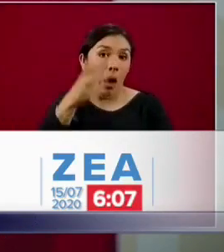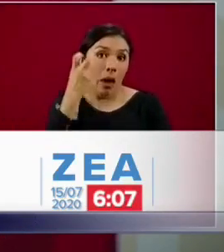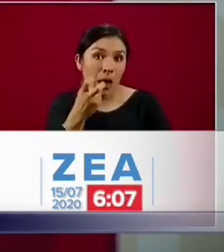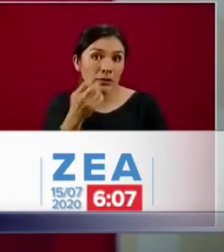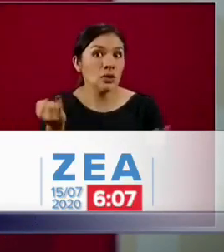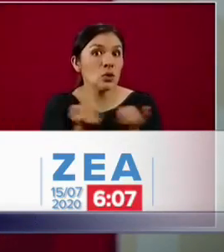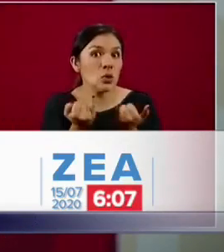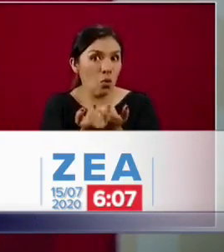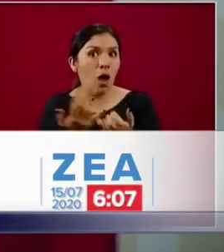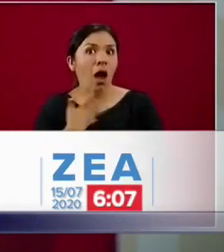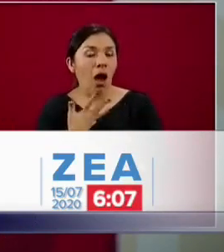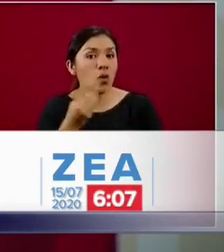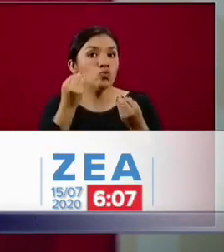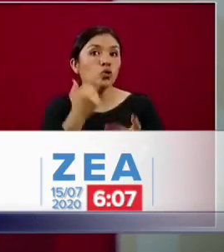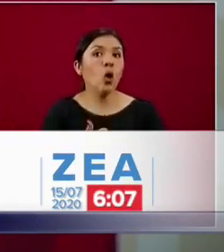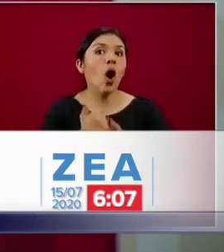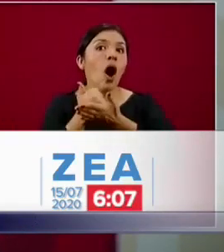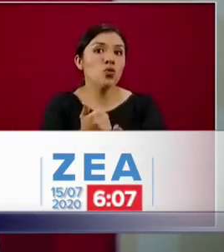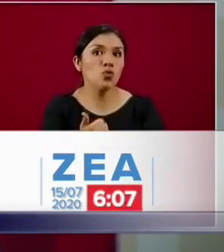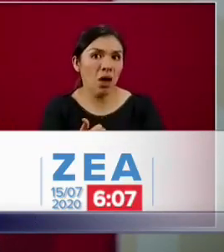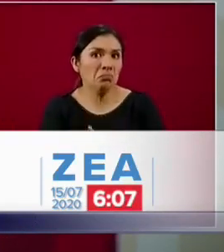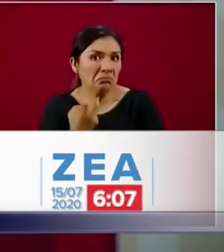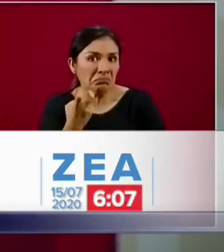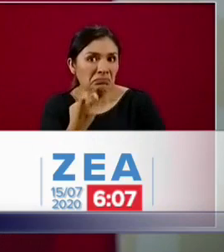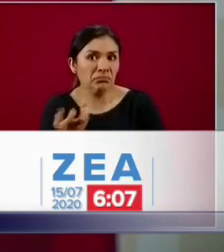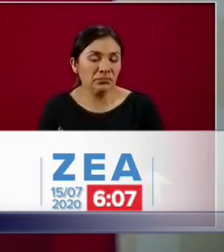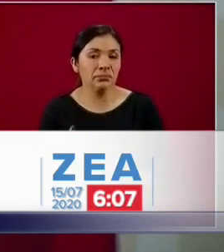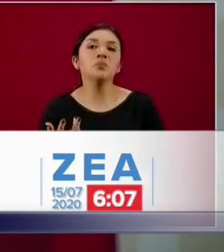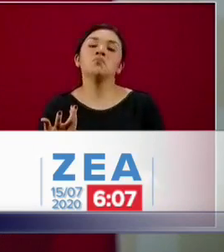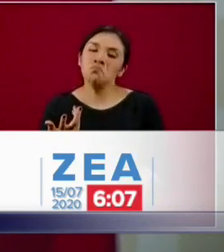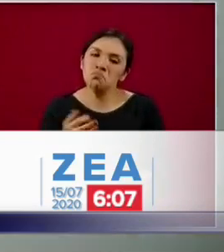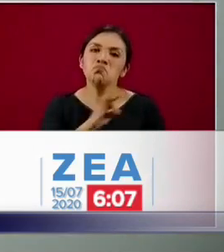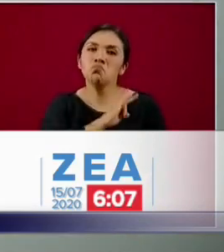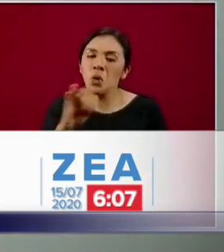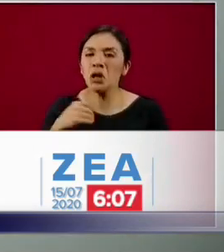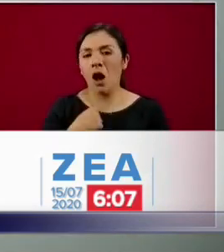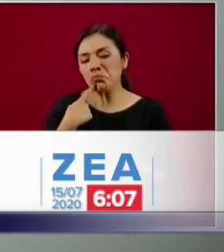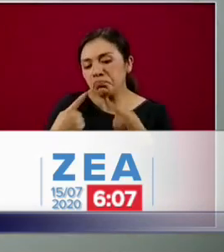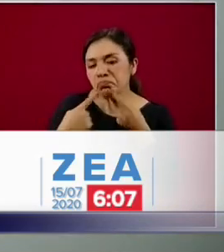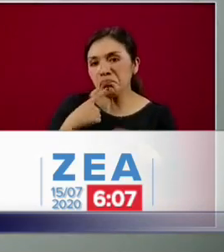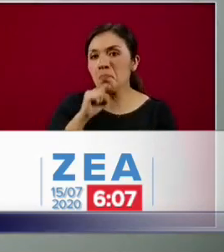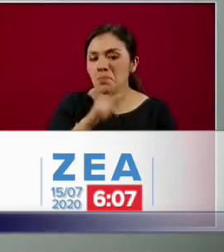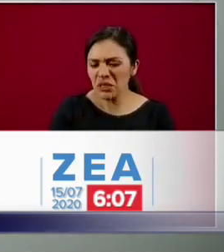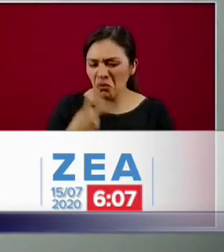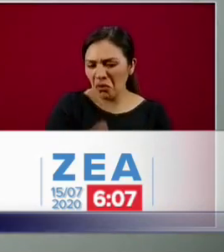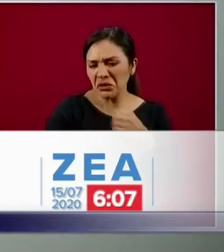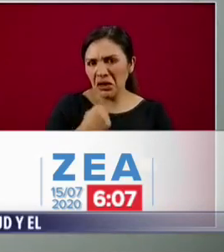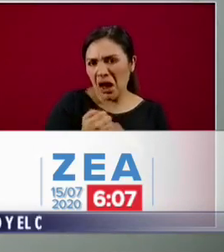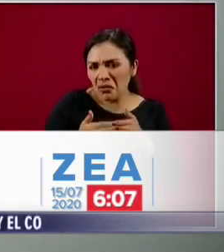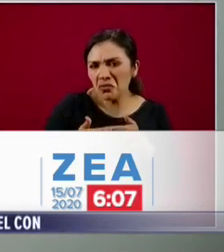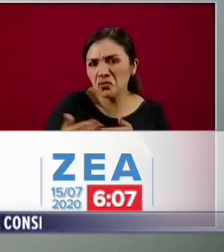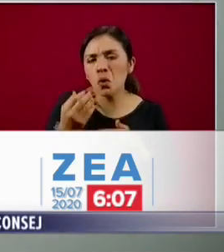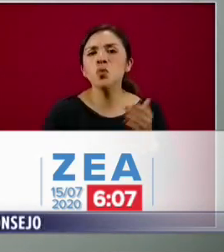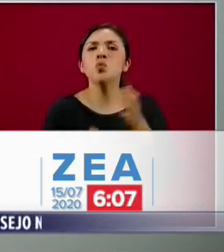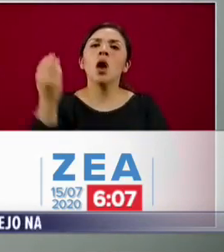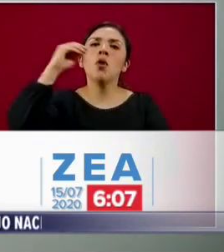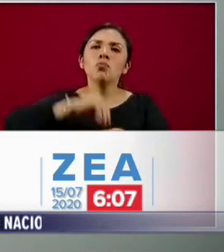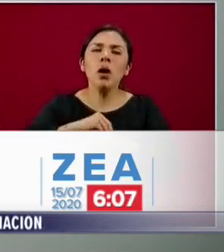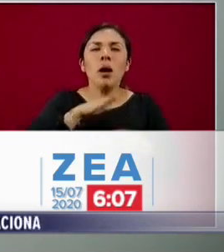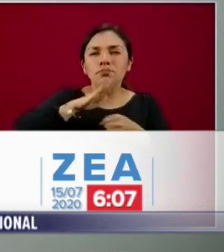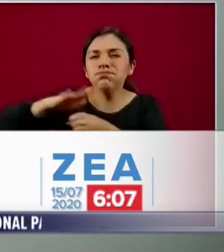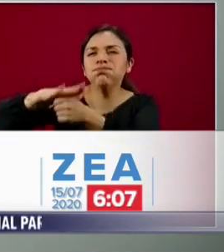representa muchísimas ventajas y muchas posibilidades. Entonces, es muy probable que en el transcurso de este mismo año lancemos una